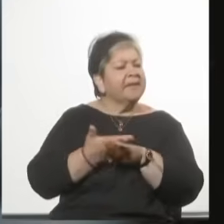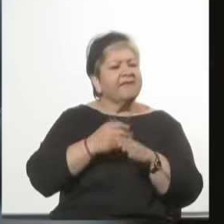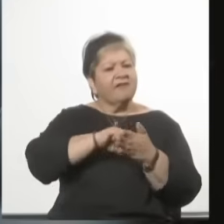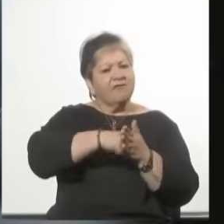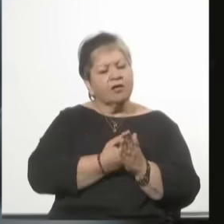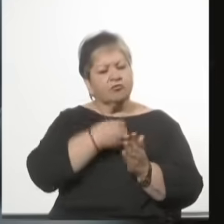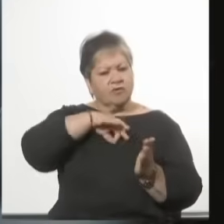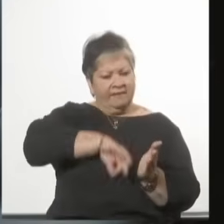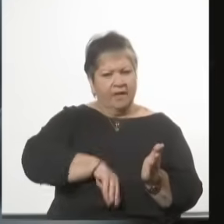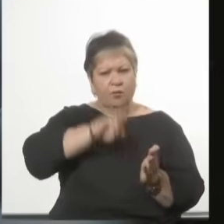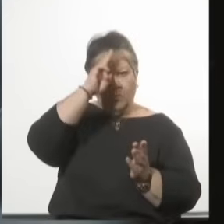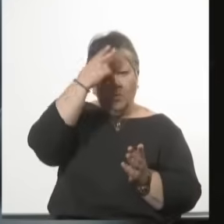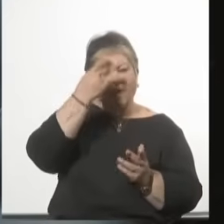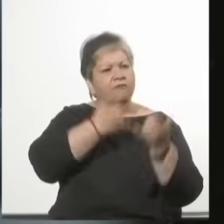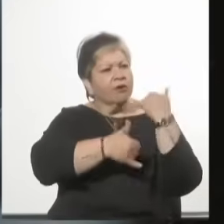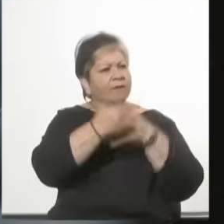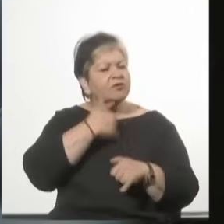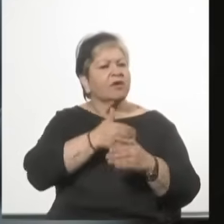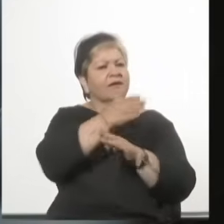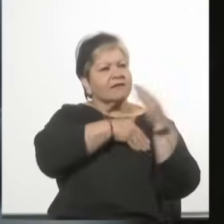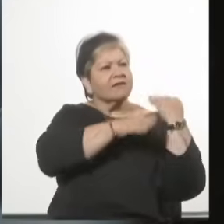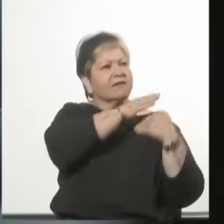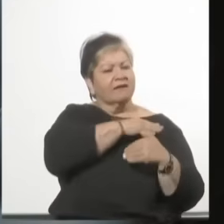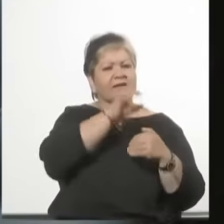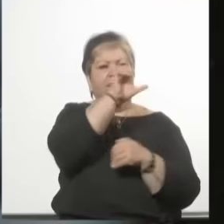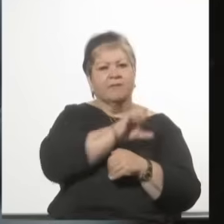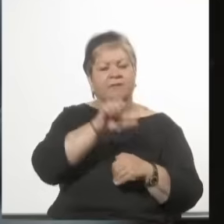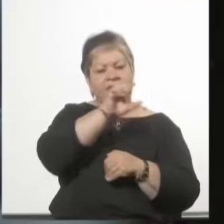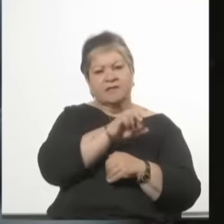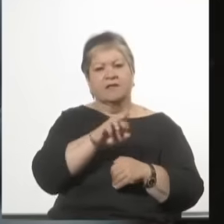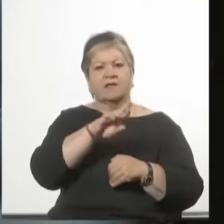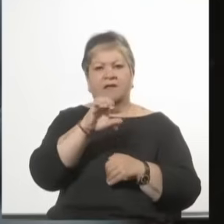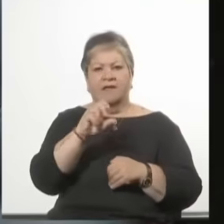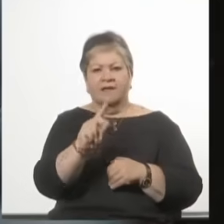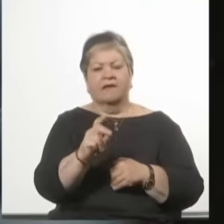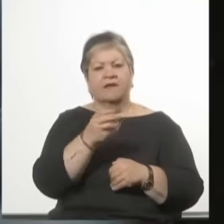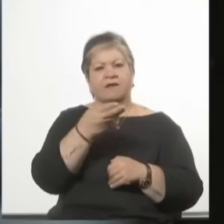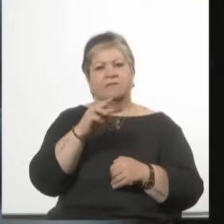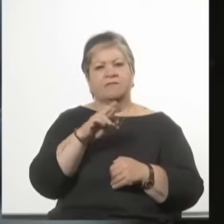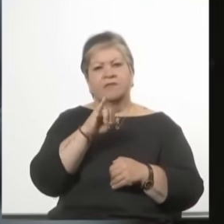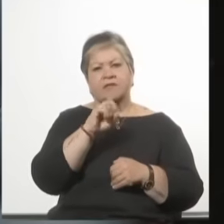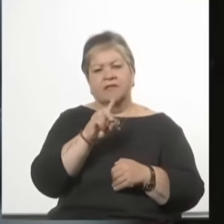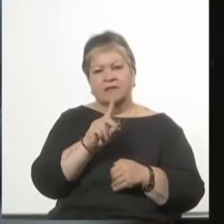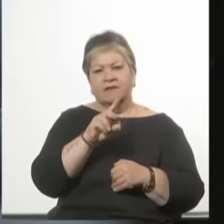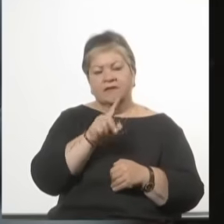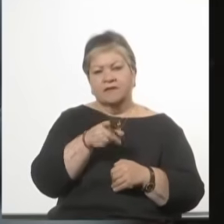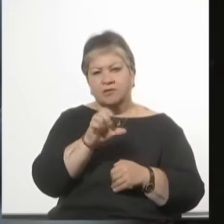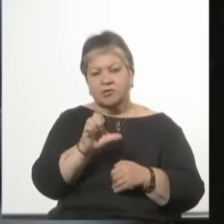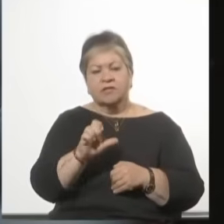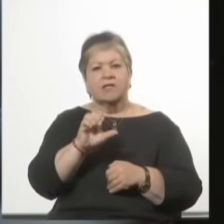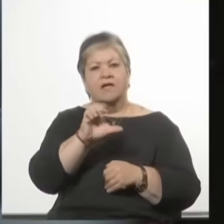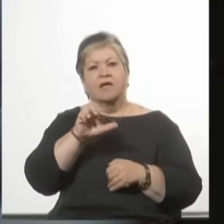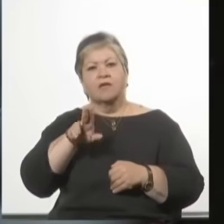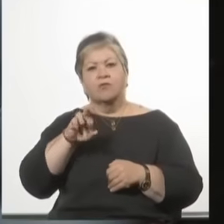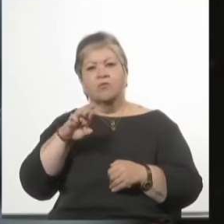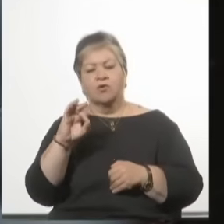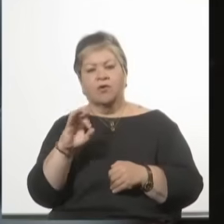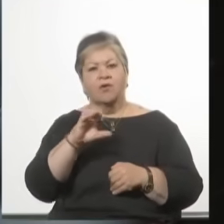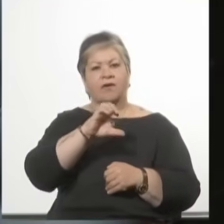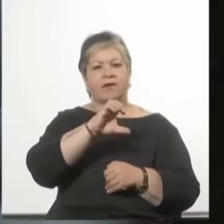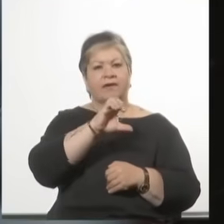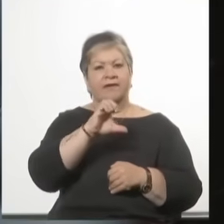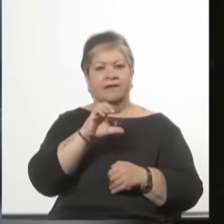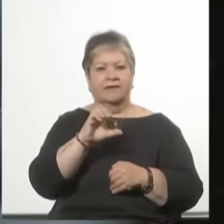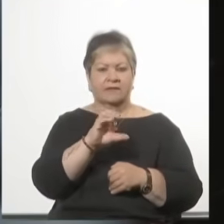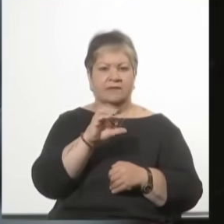Uruguay información de antecedentes de las empresas RedBridge y Euro-Exim Bank. El